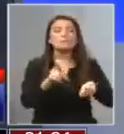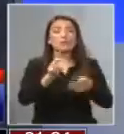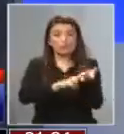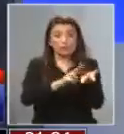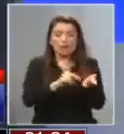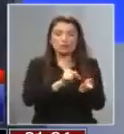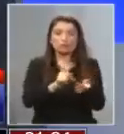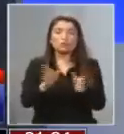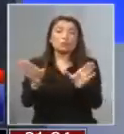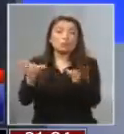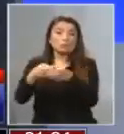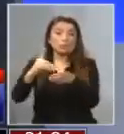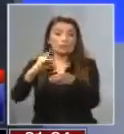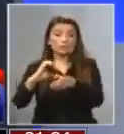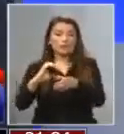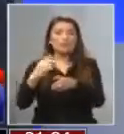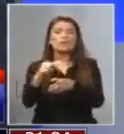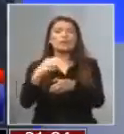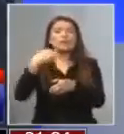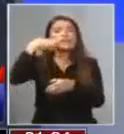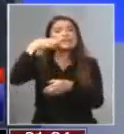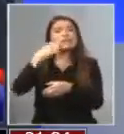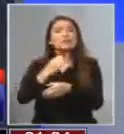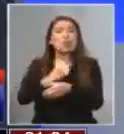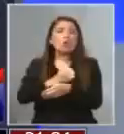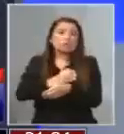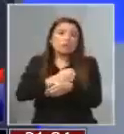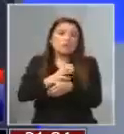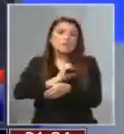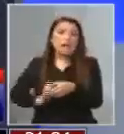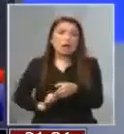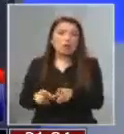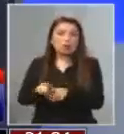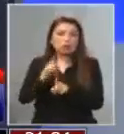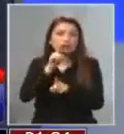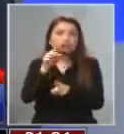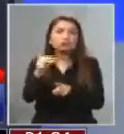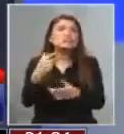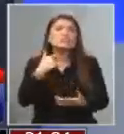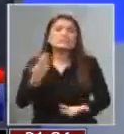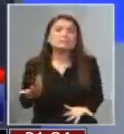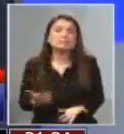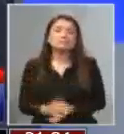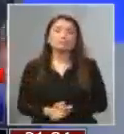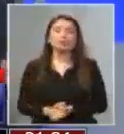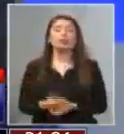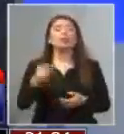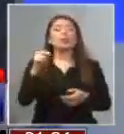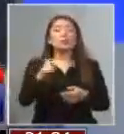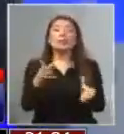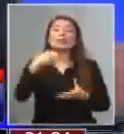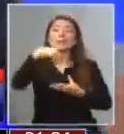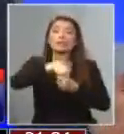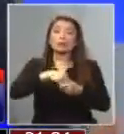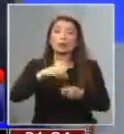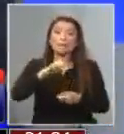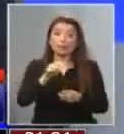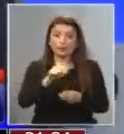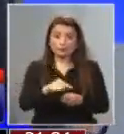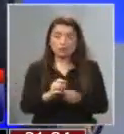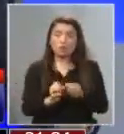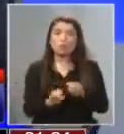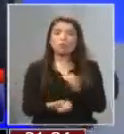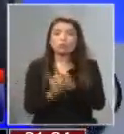humanista cristiano la democracia cristiana? Y entonces este grupo surge dentro del Partido Socialista como viene originalmente